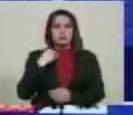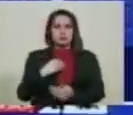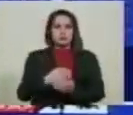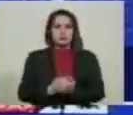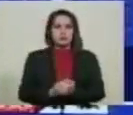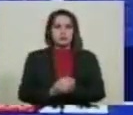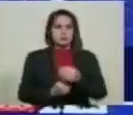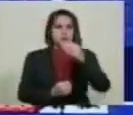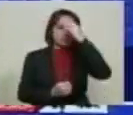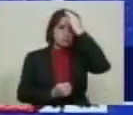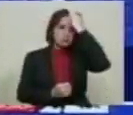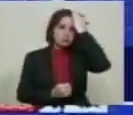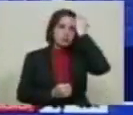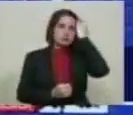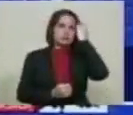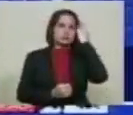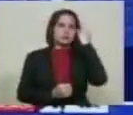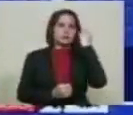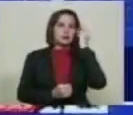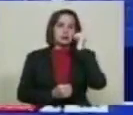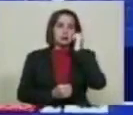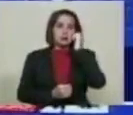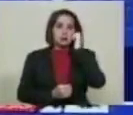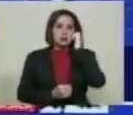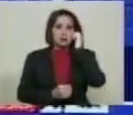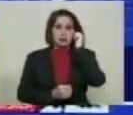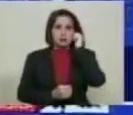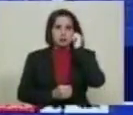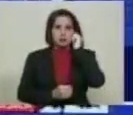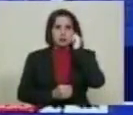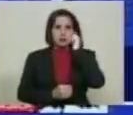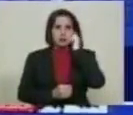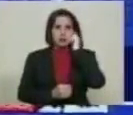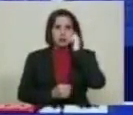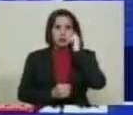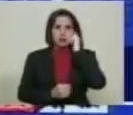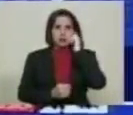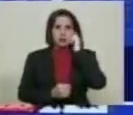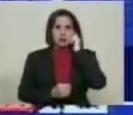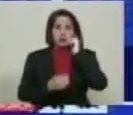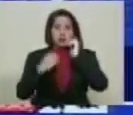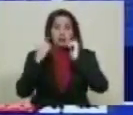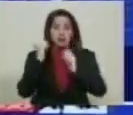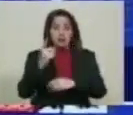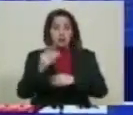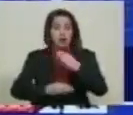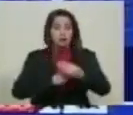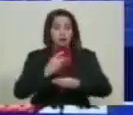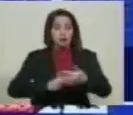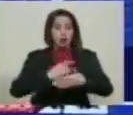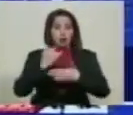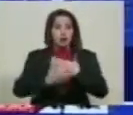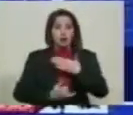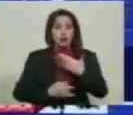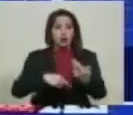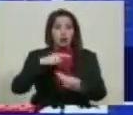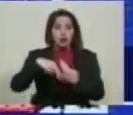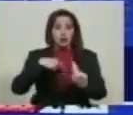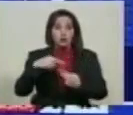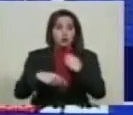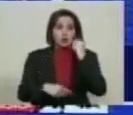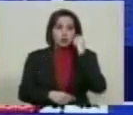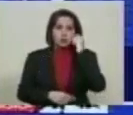Quien tiene puesto el ojo en el futuro, en la ofensiva, en la aceleración del proyecto revolucionario, es capaz de